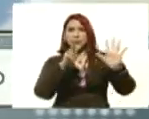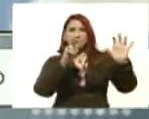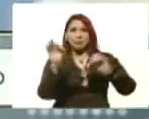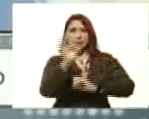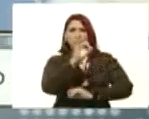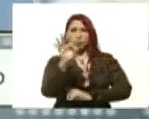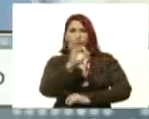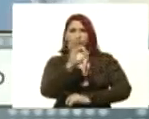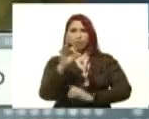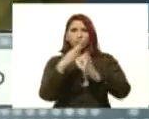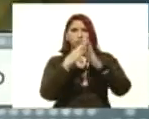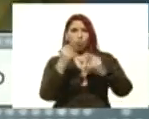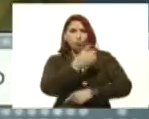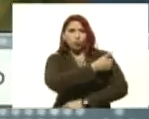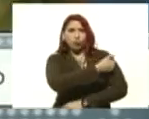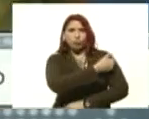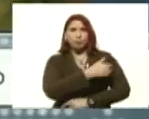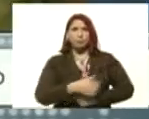los vacunados.